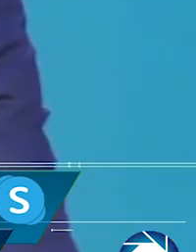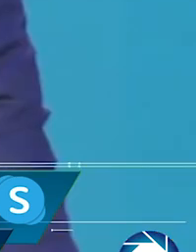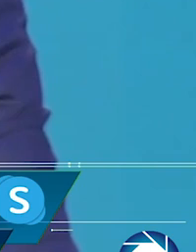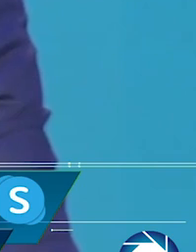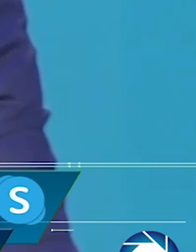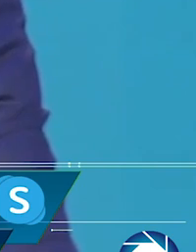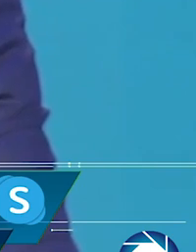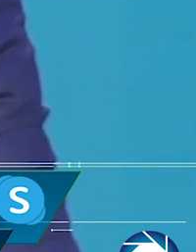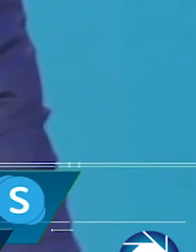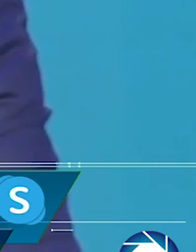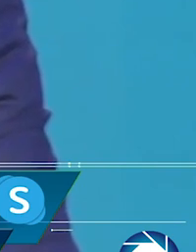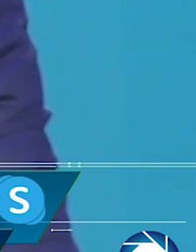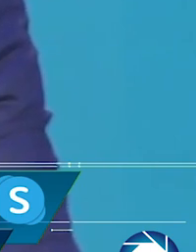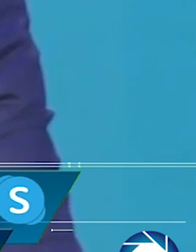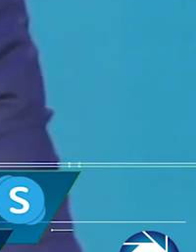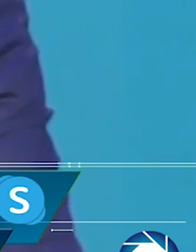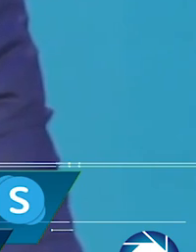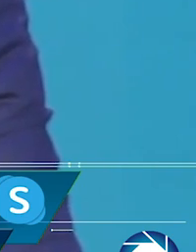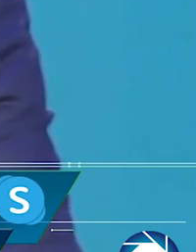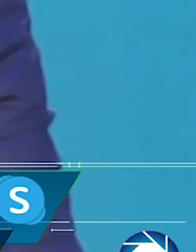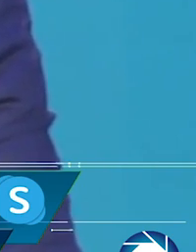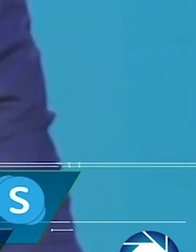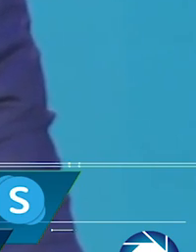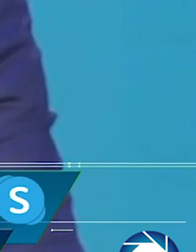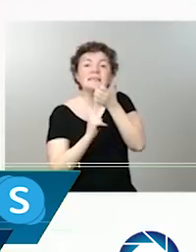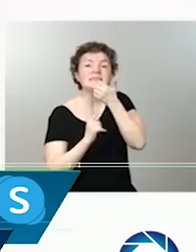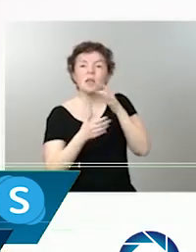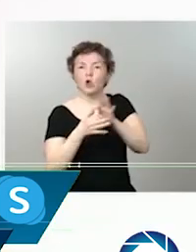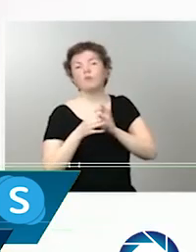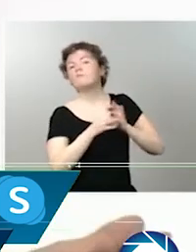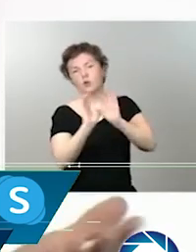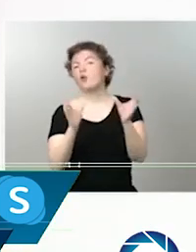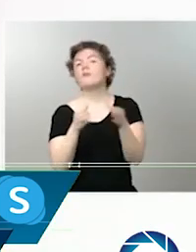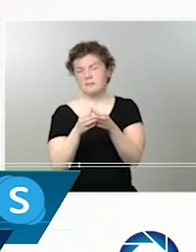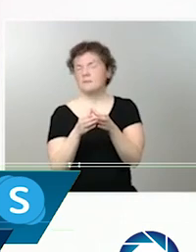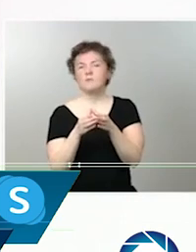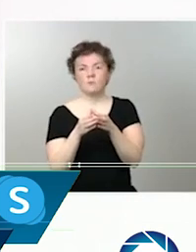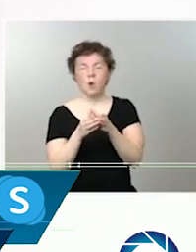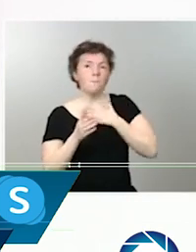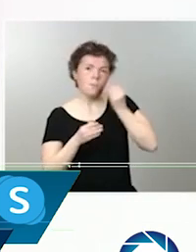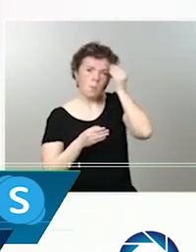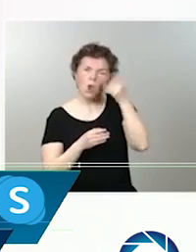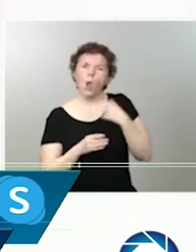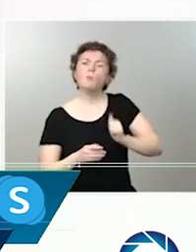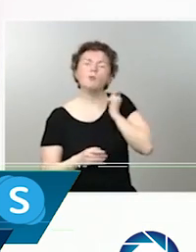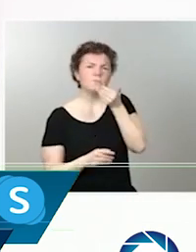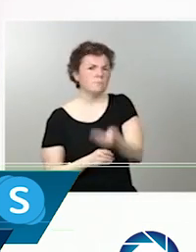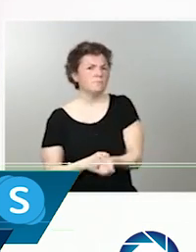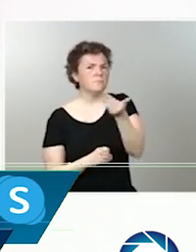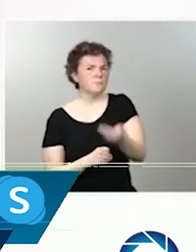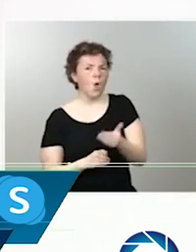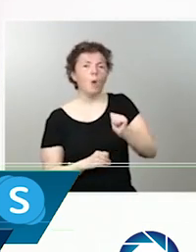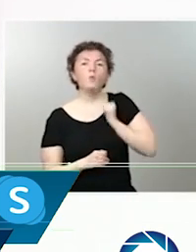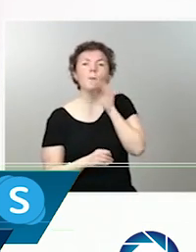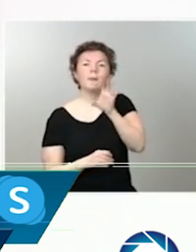sí influye en los votos de los extranjeros es decir se le conoce menos de lo que les conocemos nosotros o sea